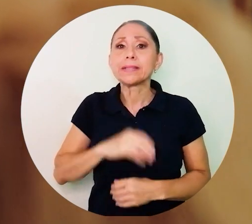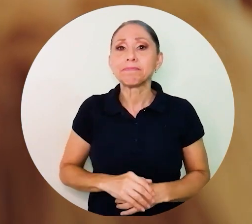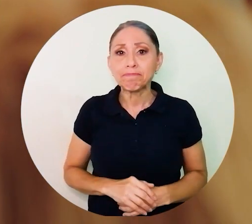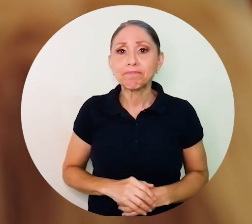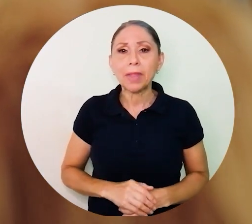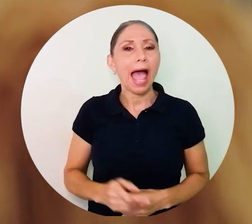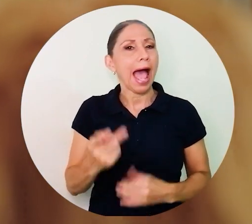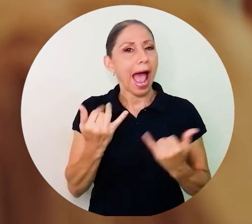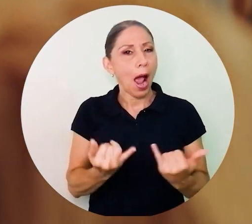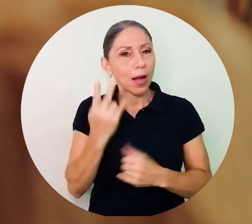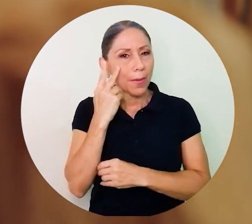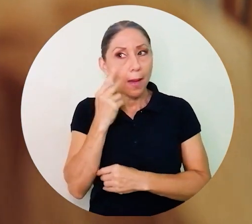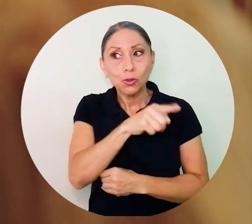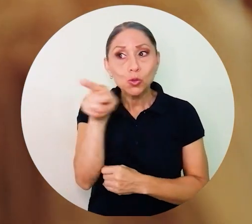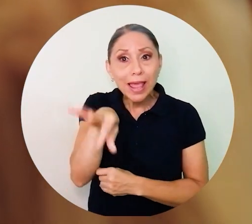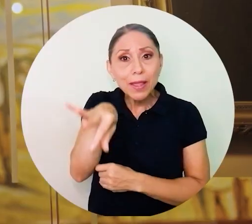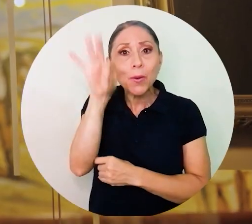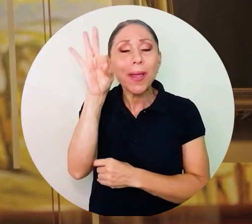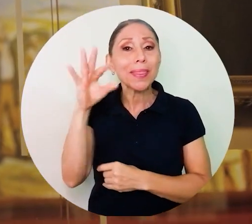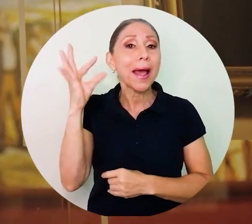Ahora veamos si puedes encontrar a Pancha Carrasco.